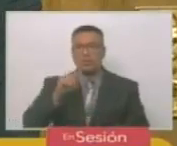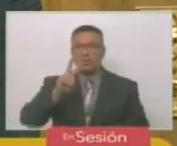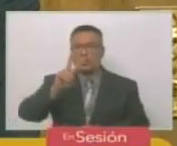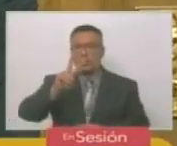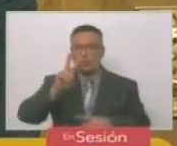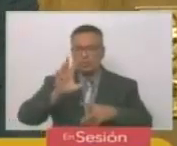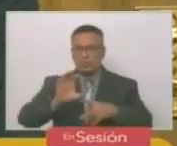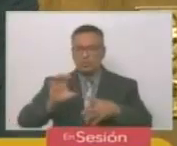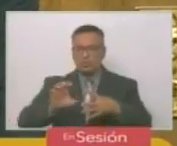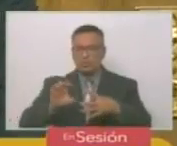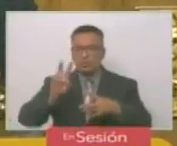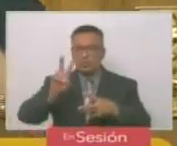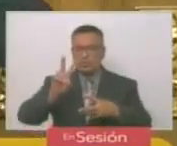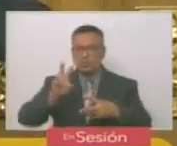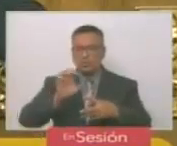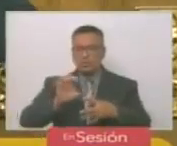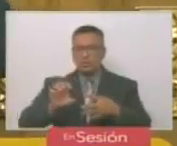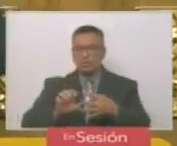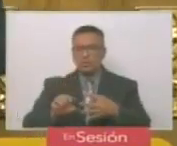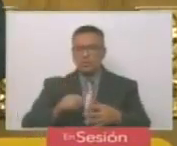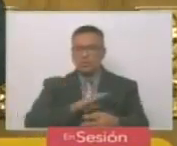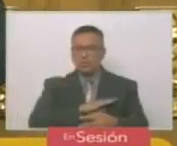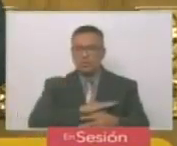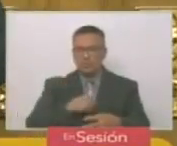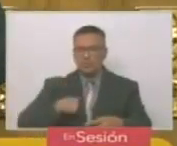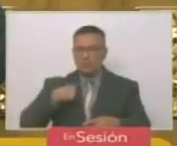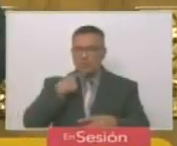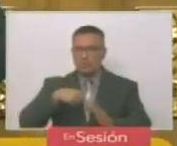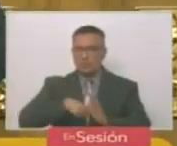2 elementos, y lo digo desde el alma.